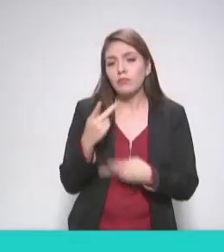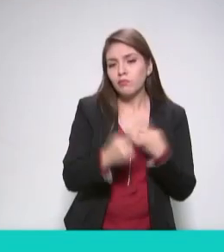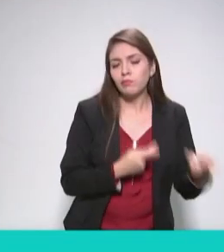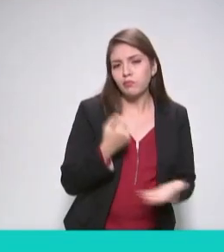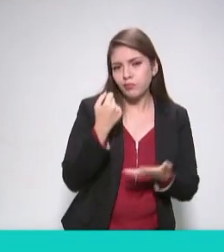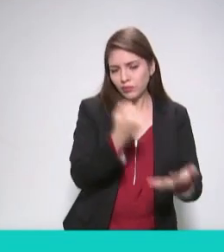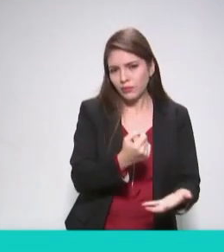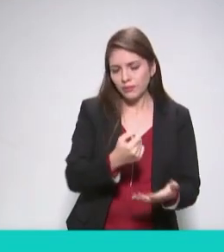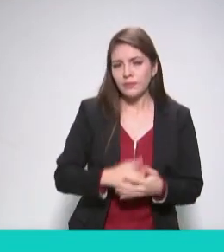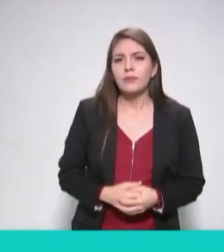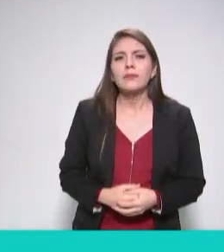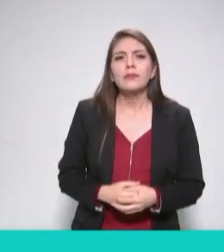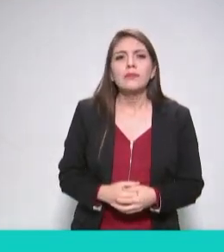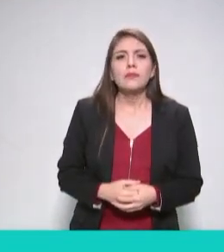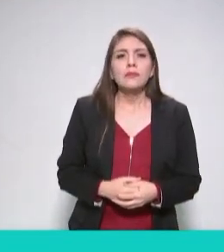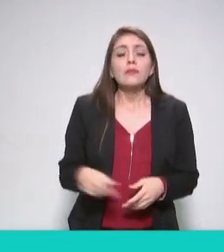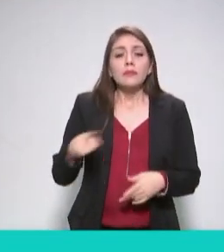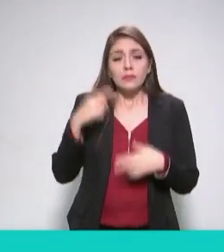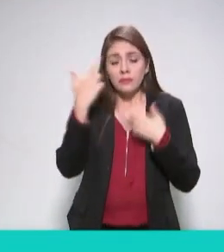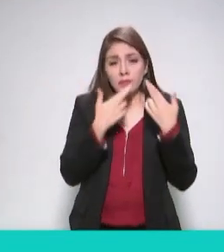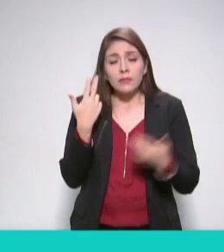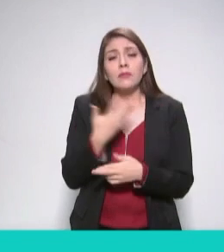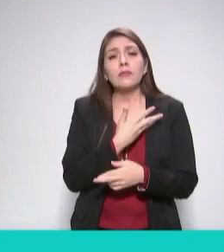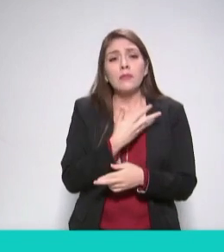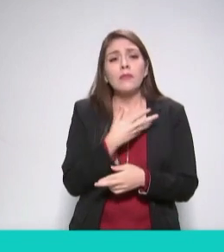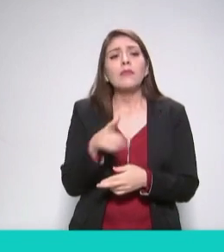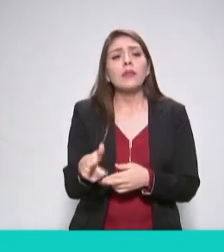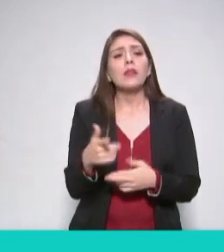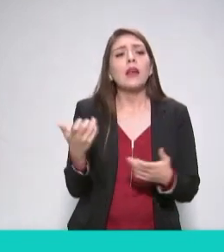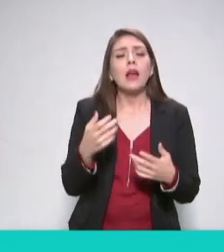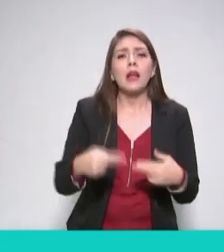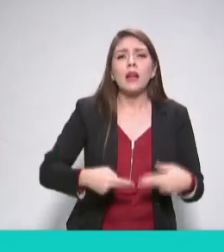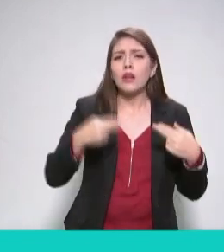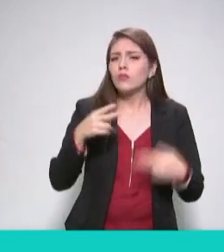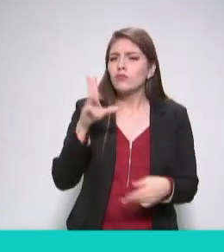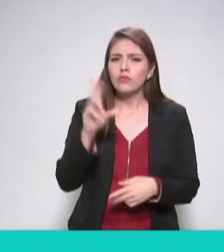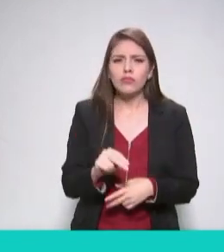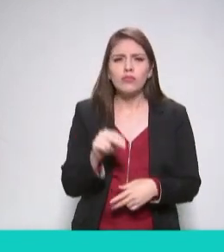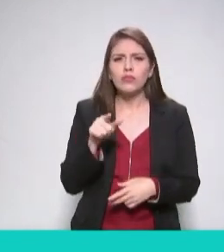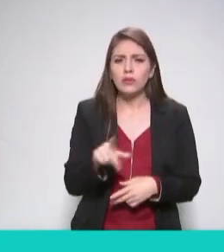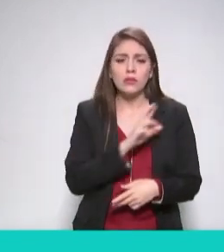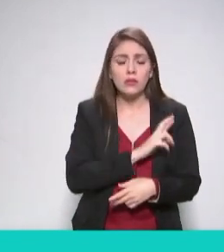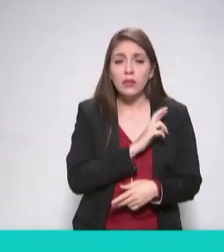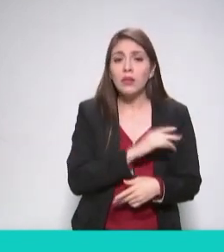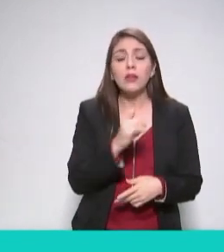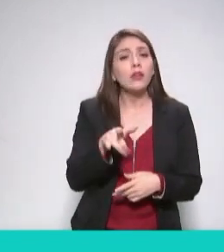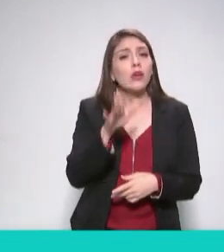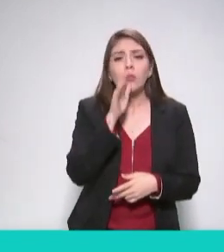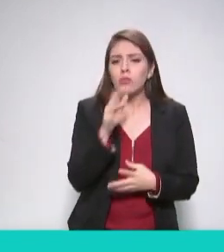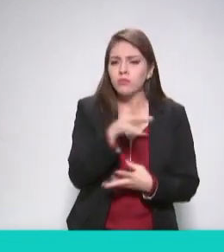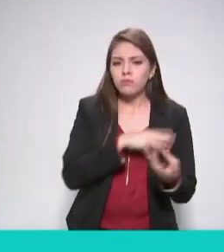misma la exposición del análisis del caso describe claramente que se trató de un negocio no rentable y que no genera valor económico